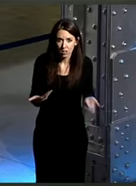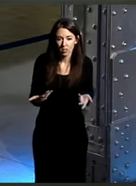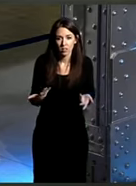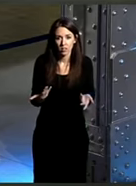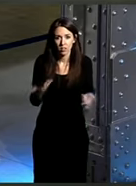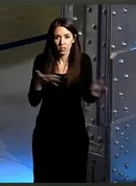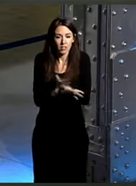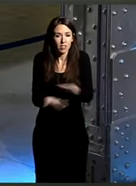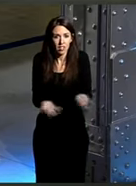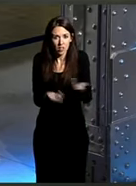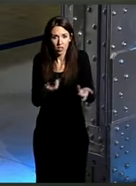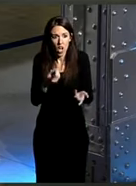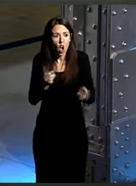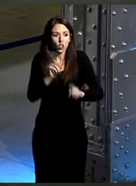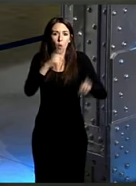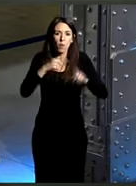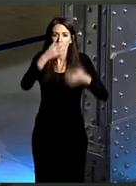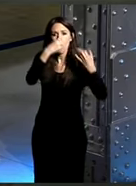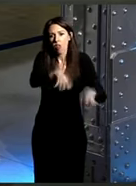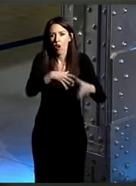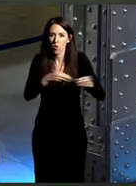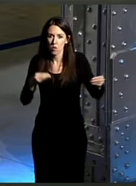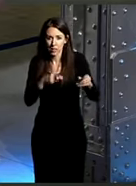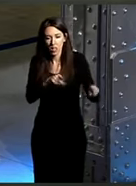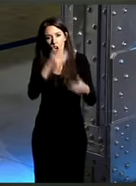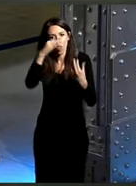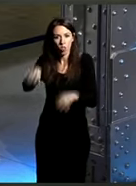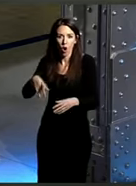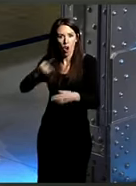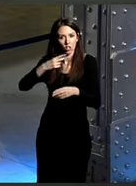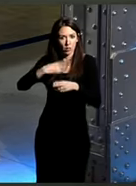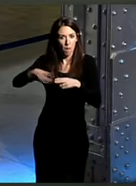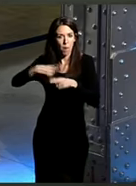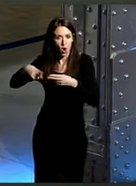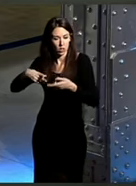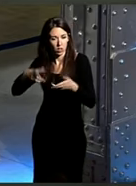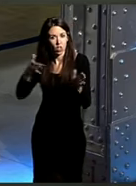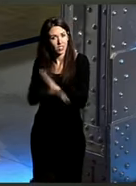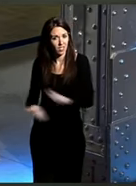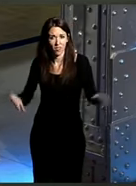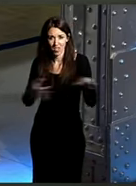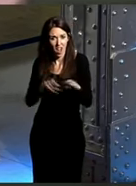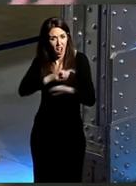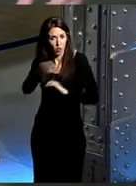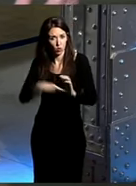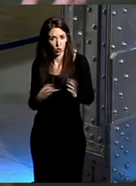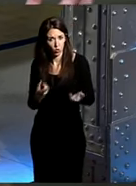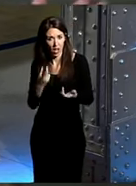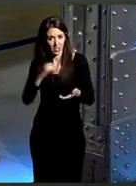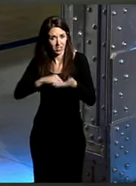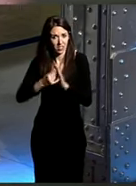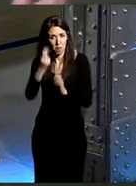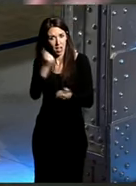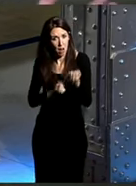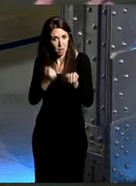decir, no es un problema de echar la culpa a la universidad o echar la culpa al sistema político. Es de la irracionalidad absoluta, ni siquiera del sistema